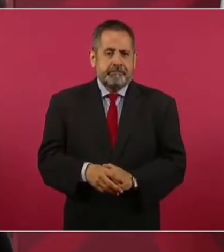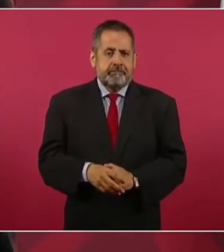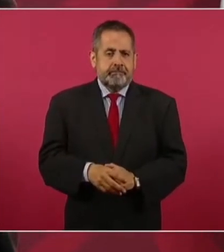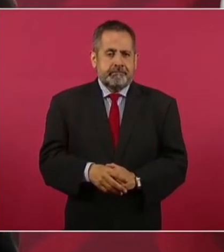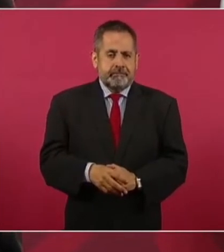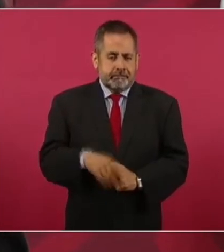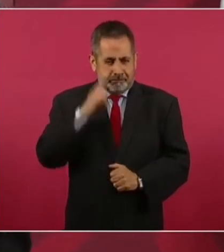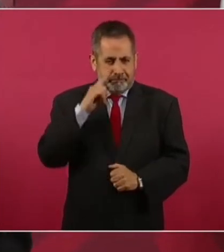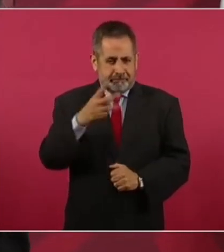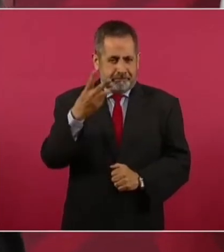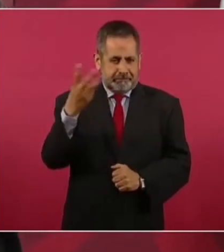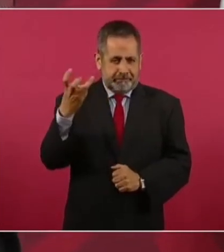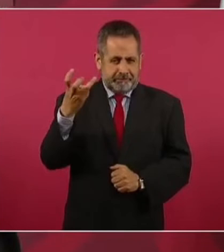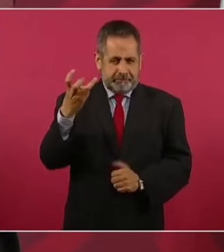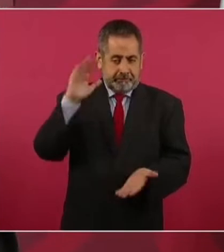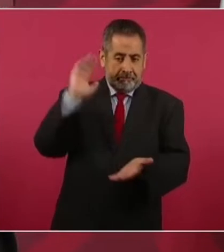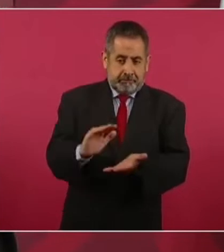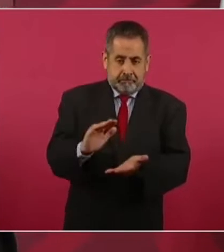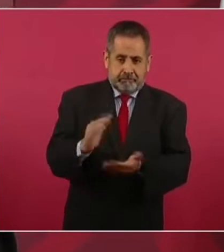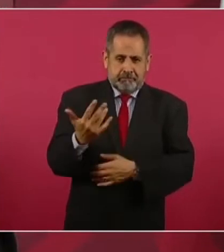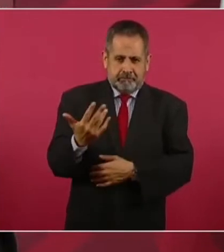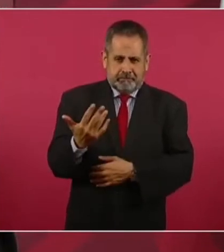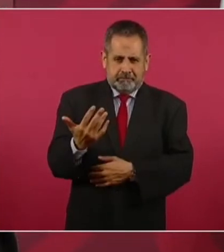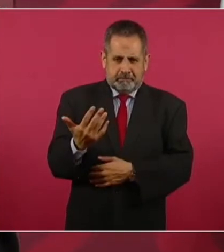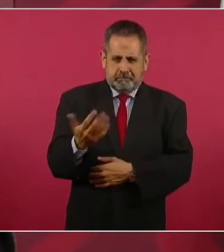Pero de 300 a 50.